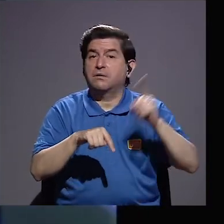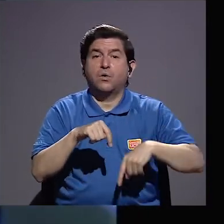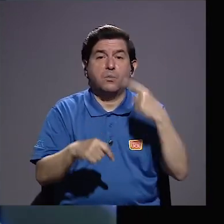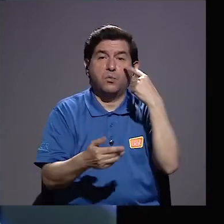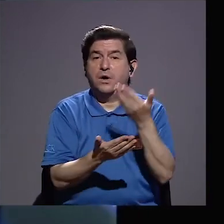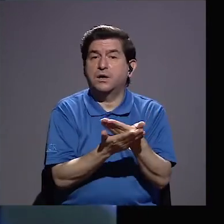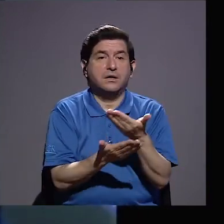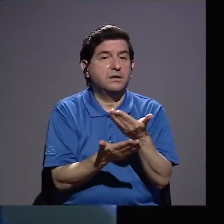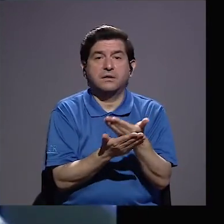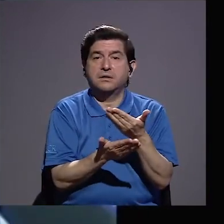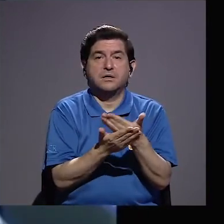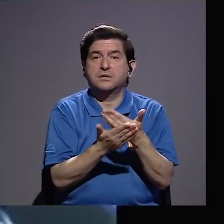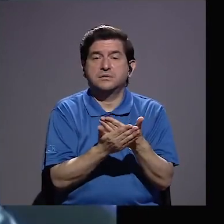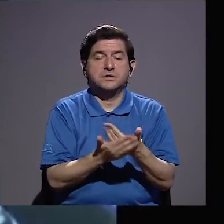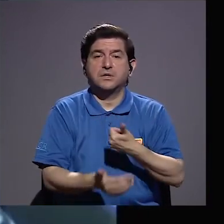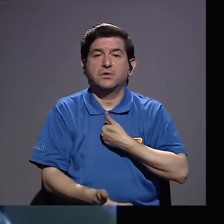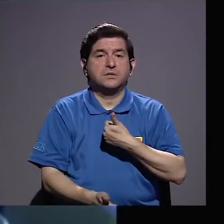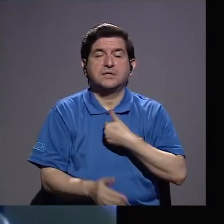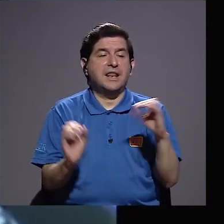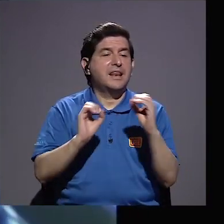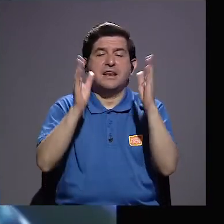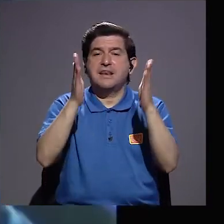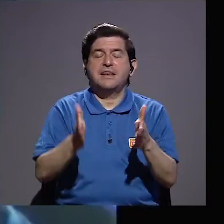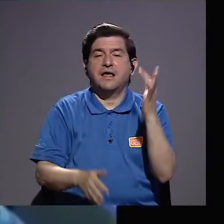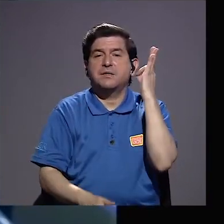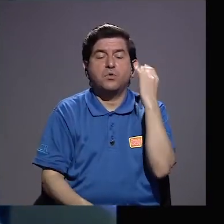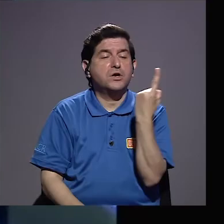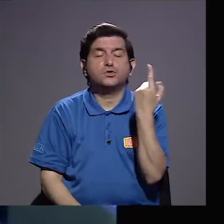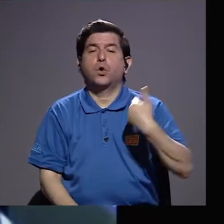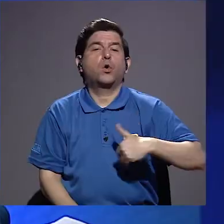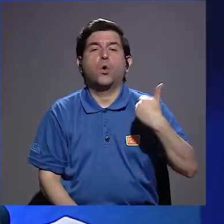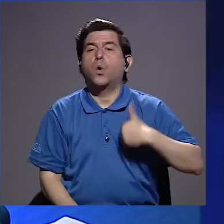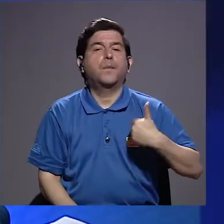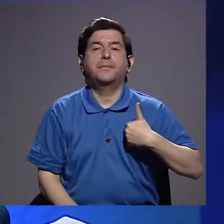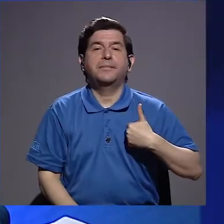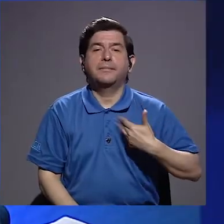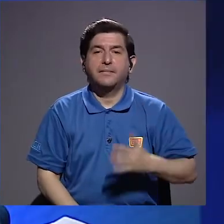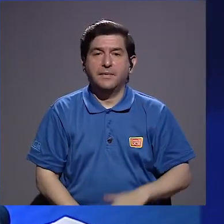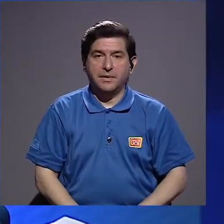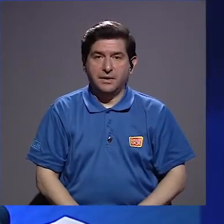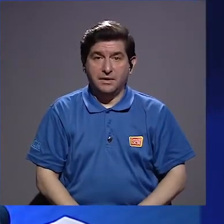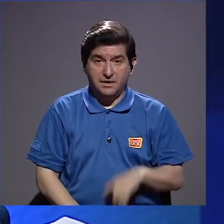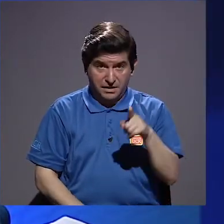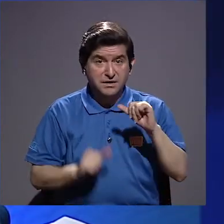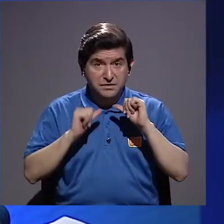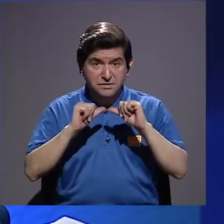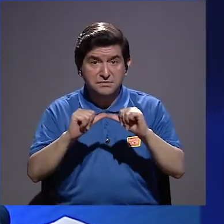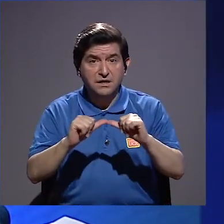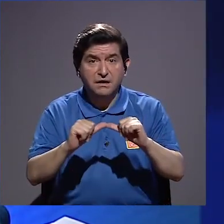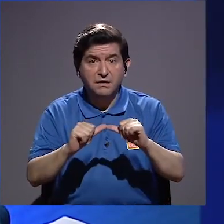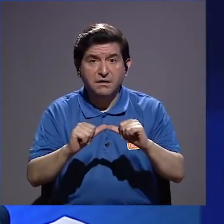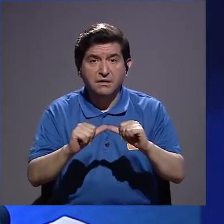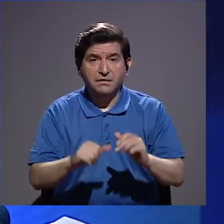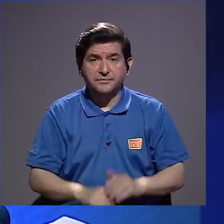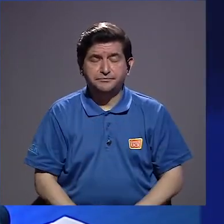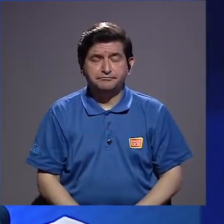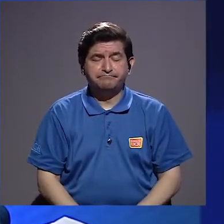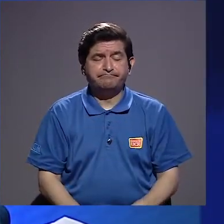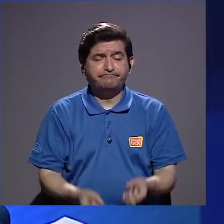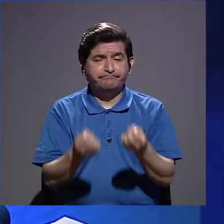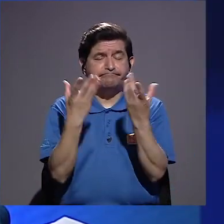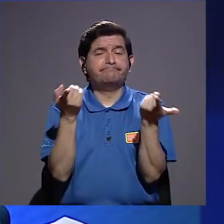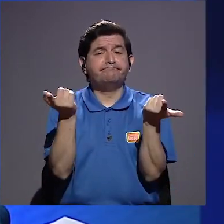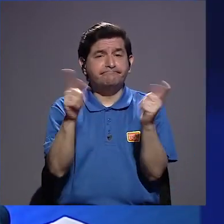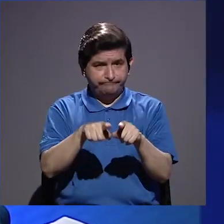puede ser testigo a favor de ella ninguna otra mujer, solo un hombre puede ser testigo todavía. Entonces